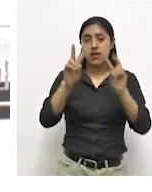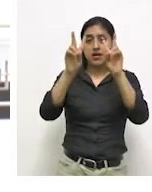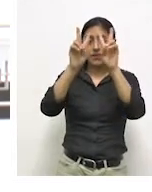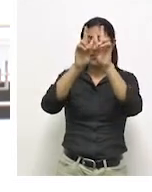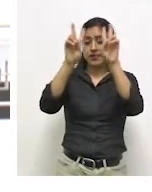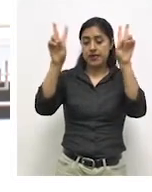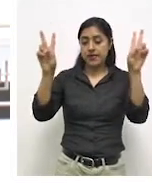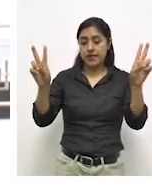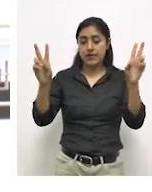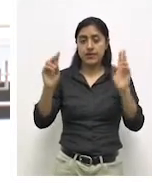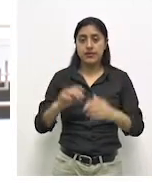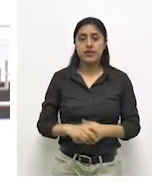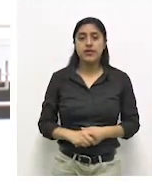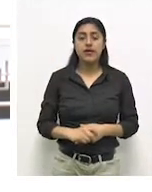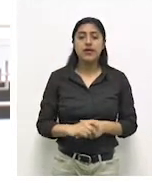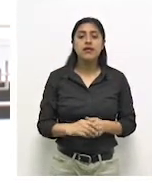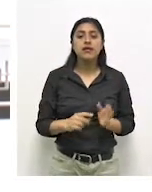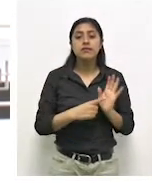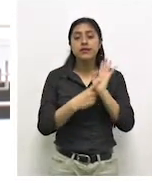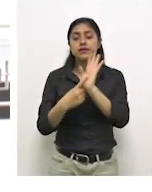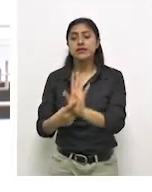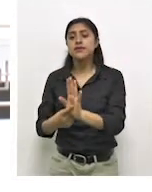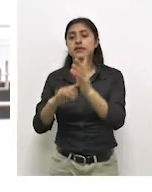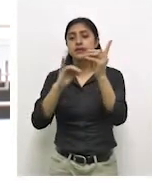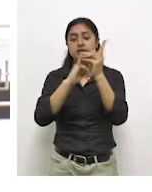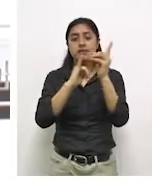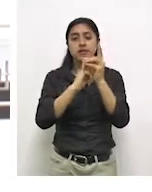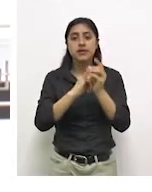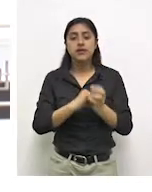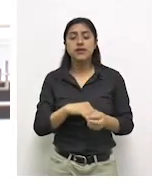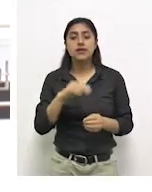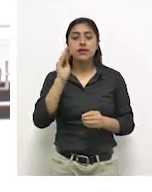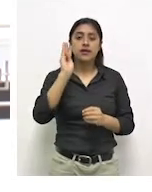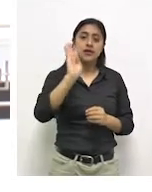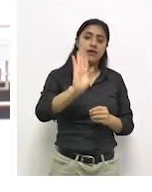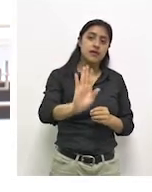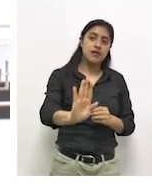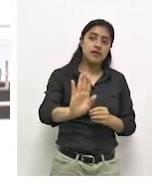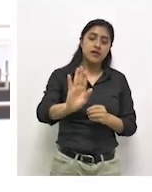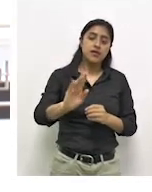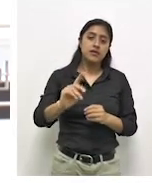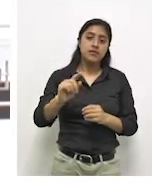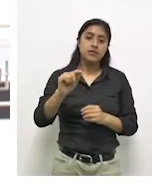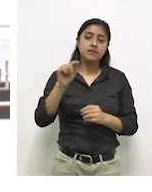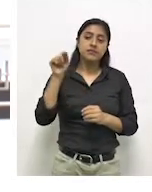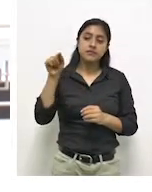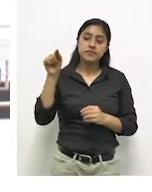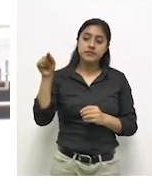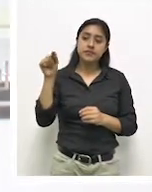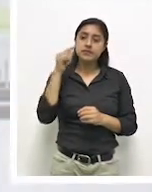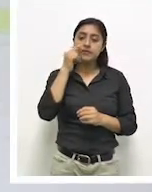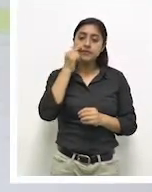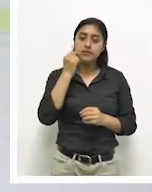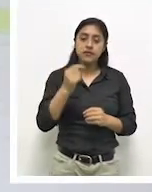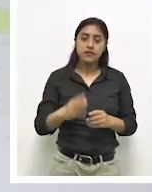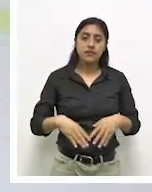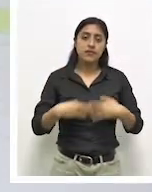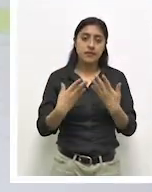me lo emitan en la ventanilla correspondiente y pasar a solicitarlo, ¿verdad? Presentar mi DPI y ellos me proporcionaron.